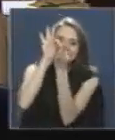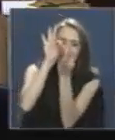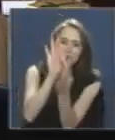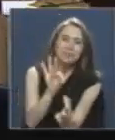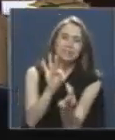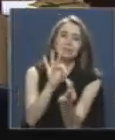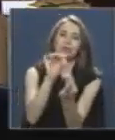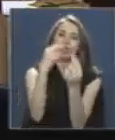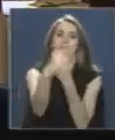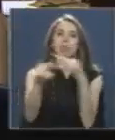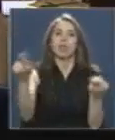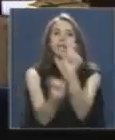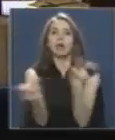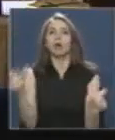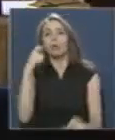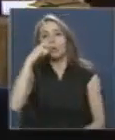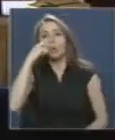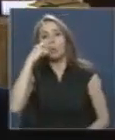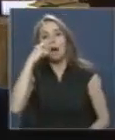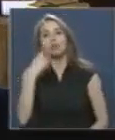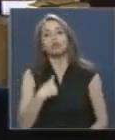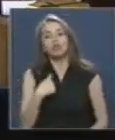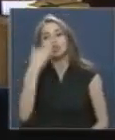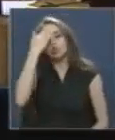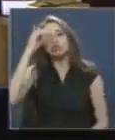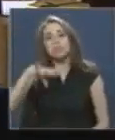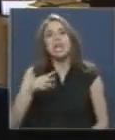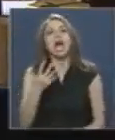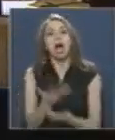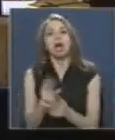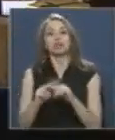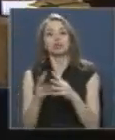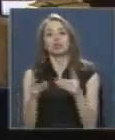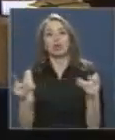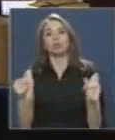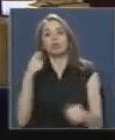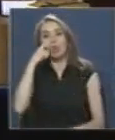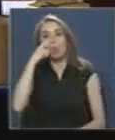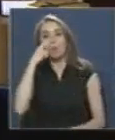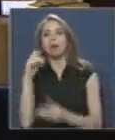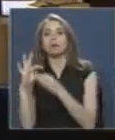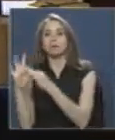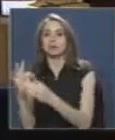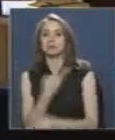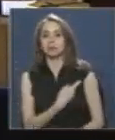de seres humanos y que yo estoy convencido tiene solución humana. Gracias, presidente.